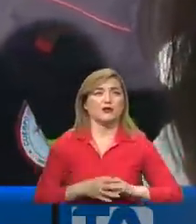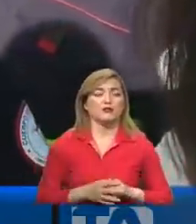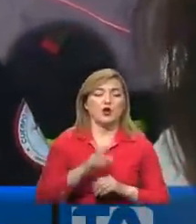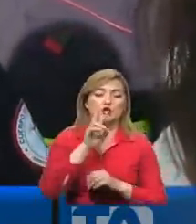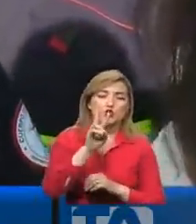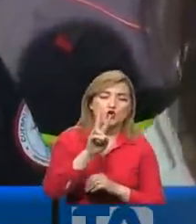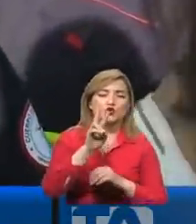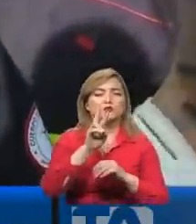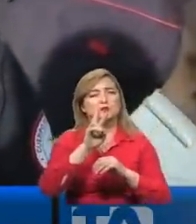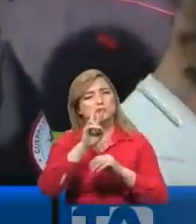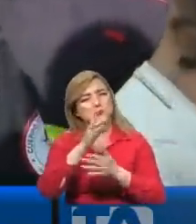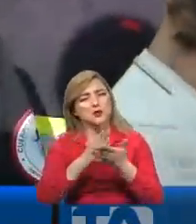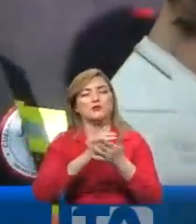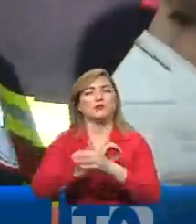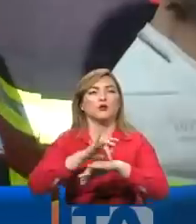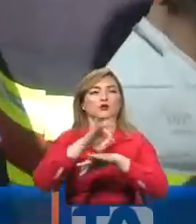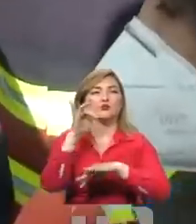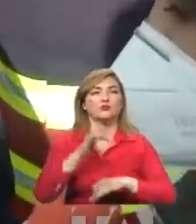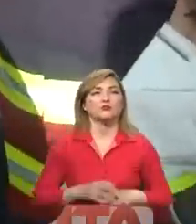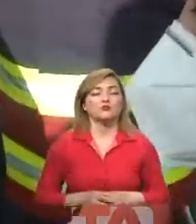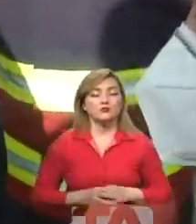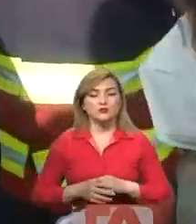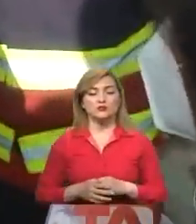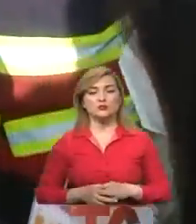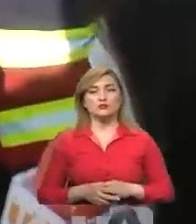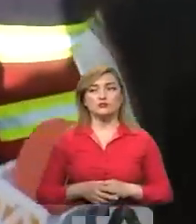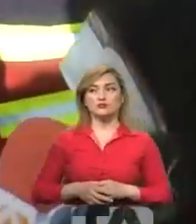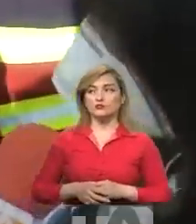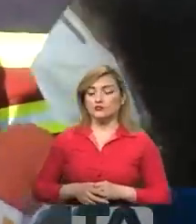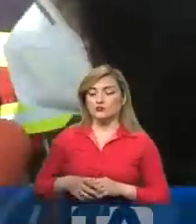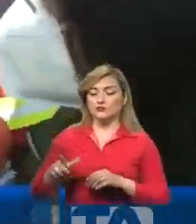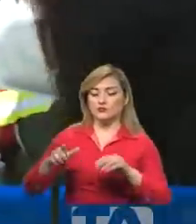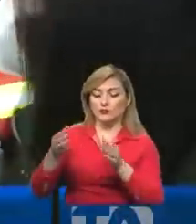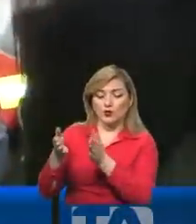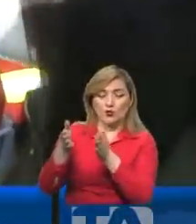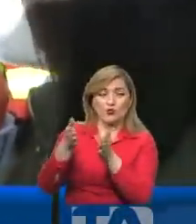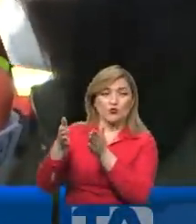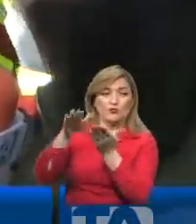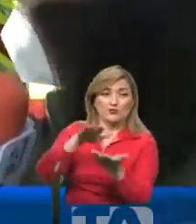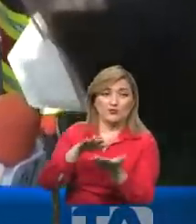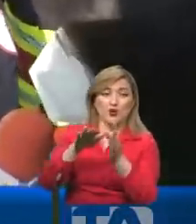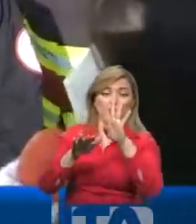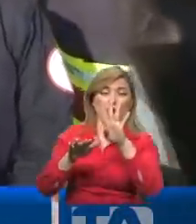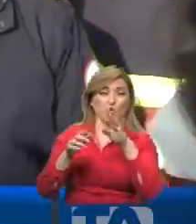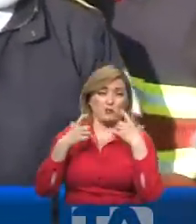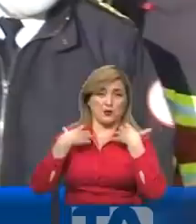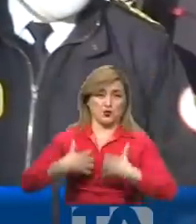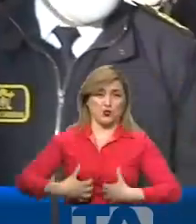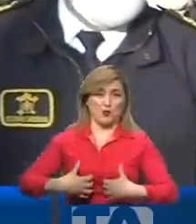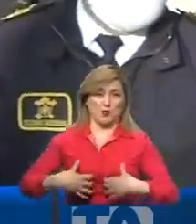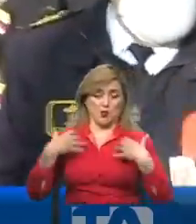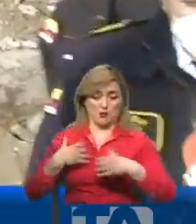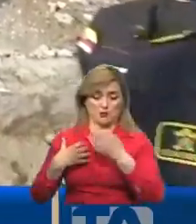madrugada aproximadamente. Ustedes nos comentaban que, claro, parte de estas placas de concreto incluso estaban encima de los cuerpos debido a todo